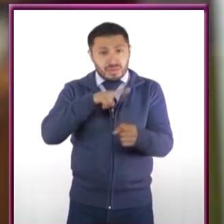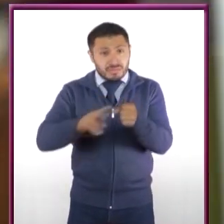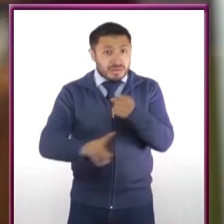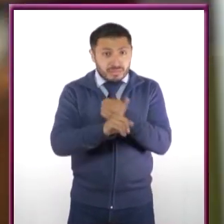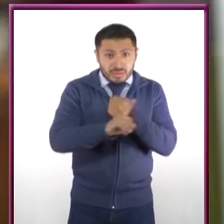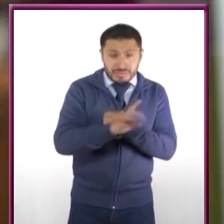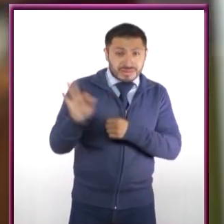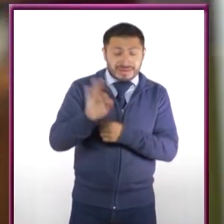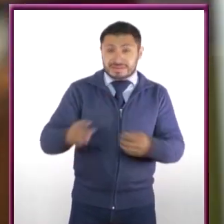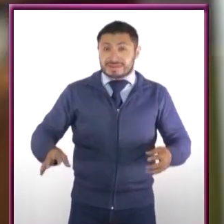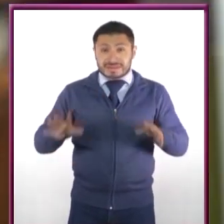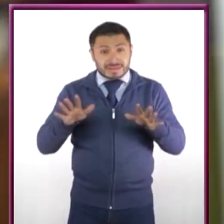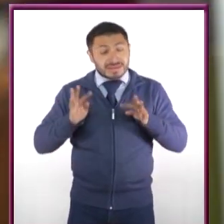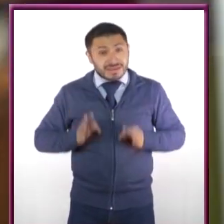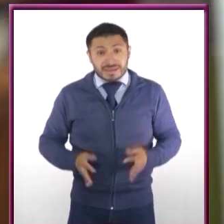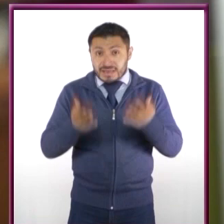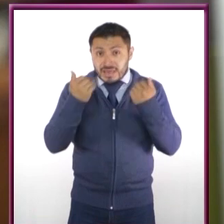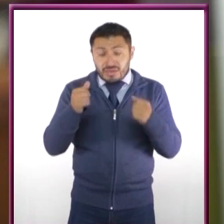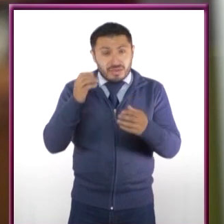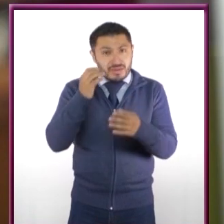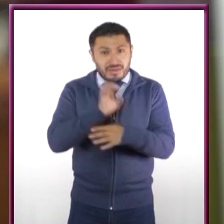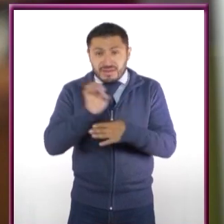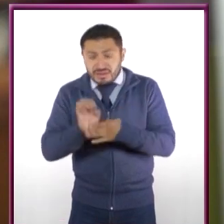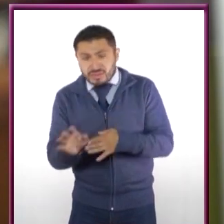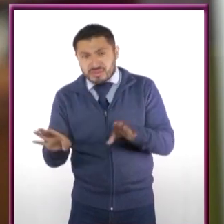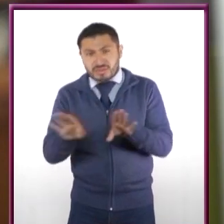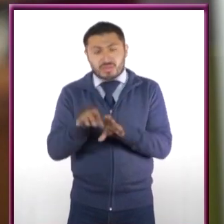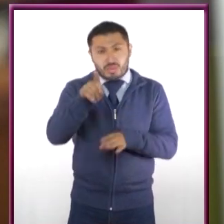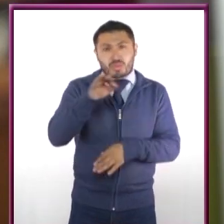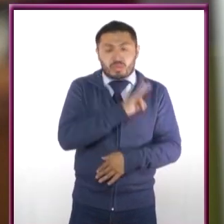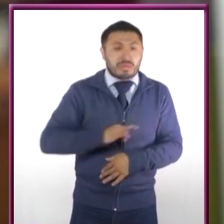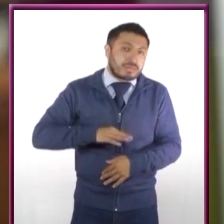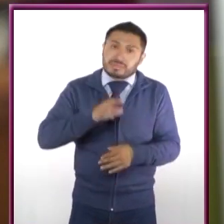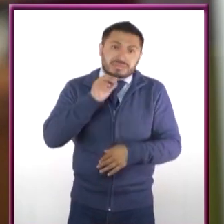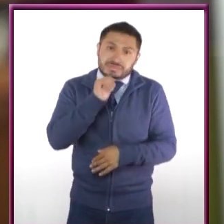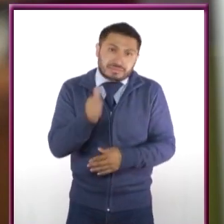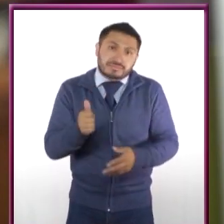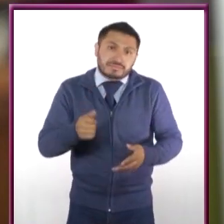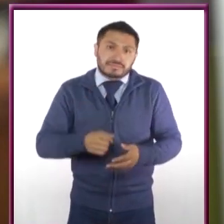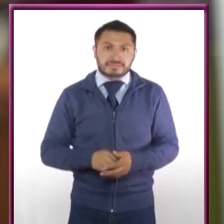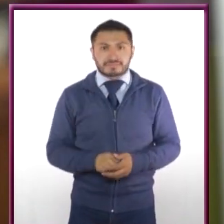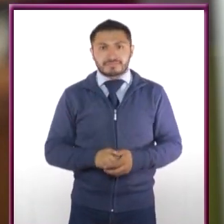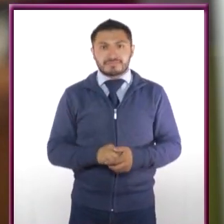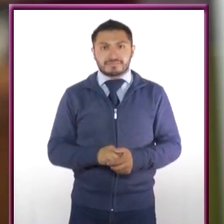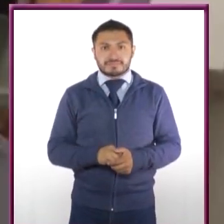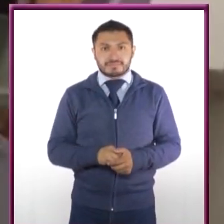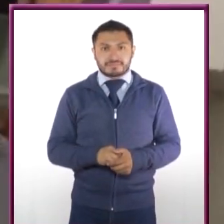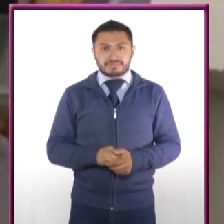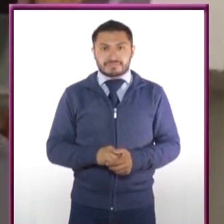es la tranquilidad. Si no hay tranquilidad, no vas a poder ser feliz, no vas a poder estar bien en general.